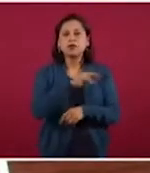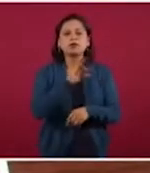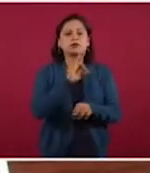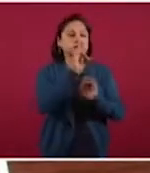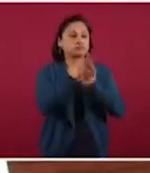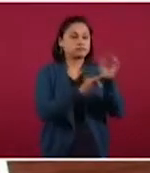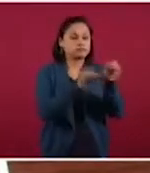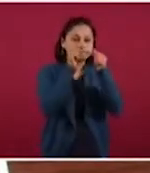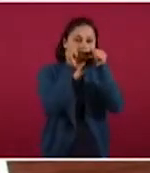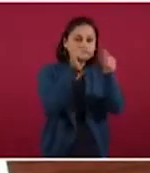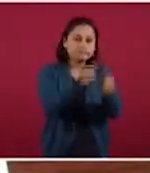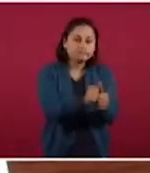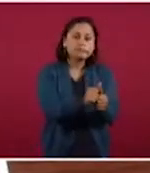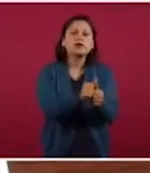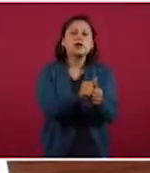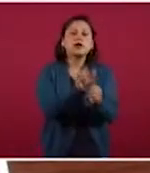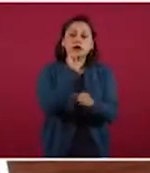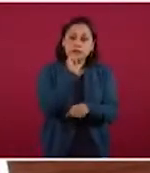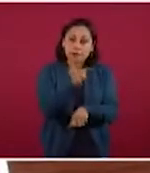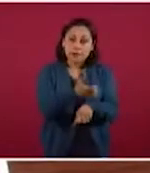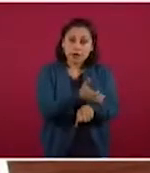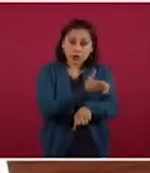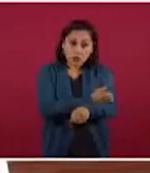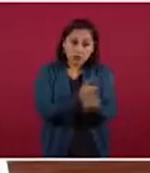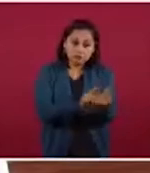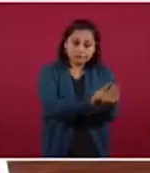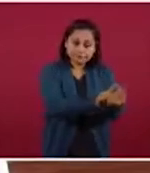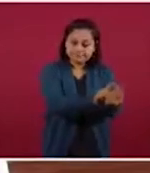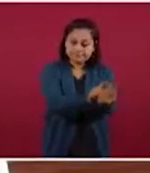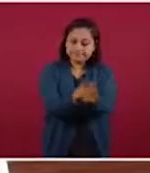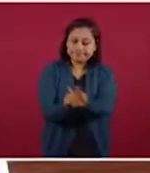de acompañarlas en este proceso de